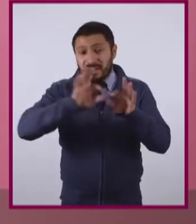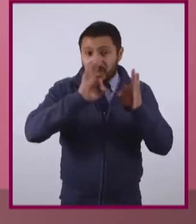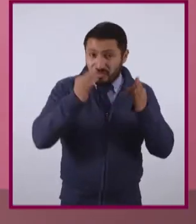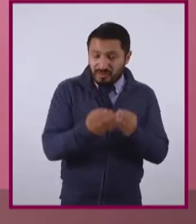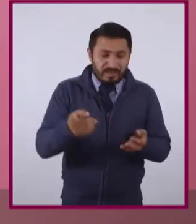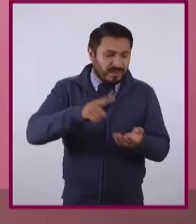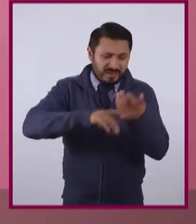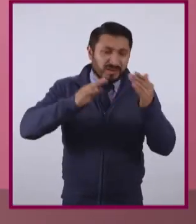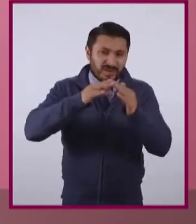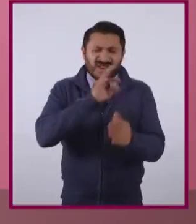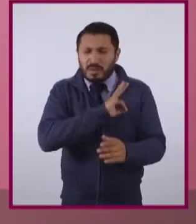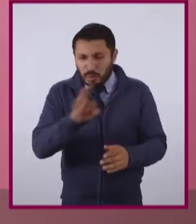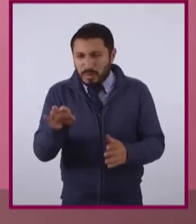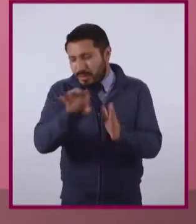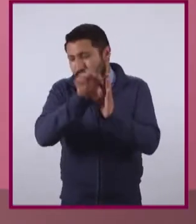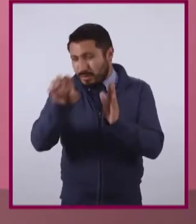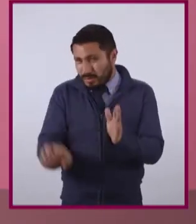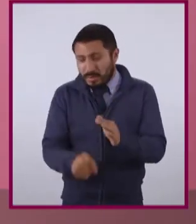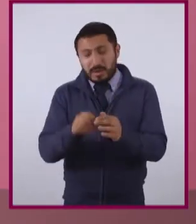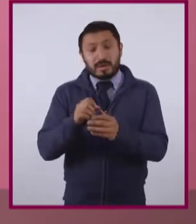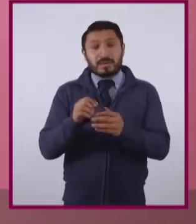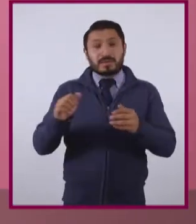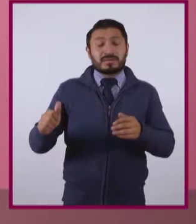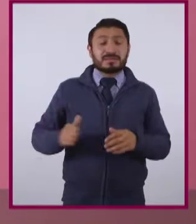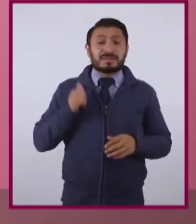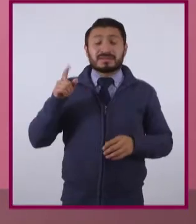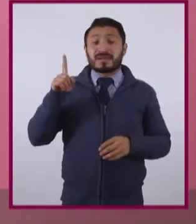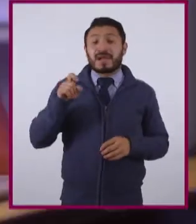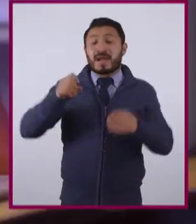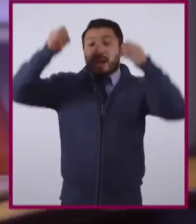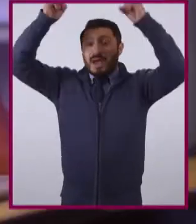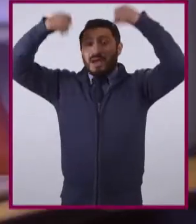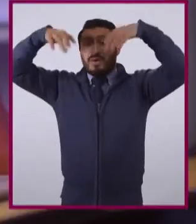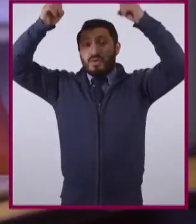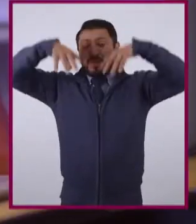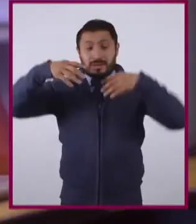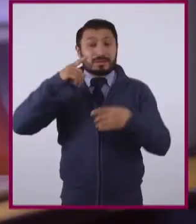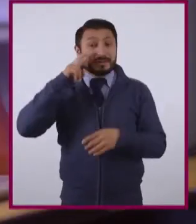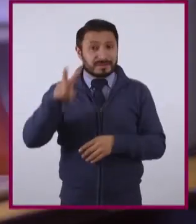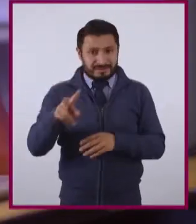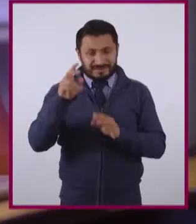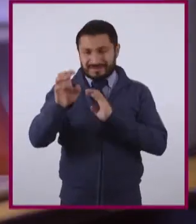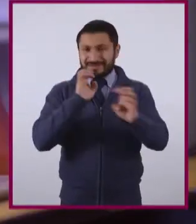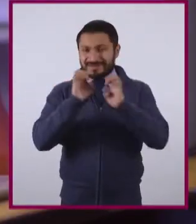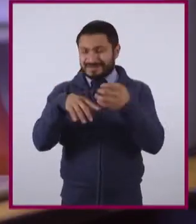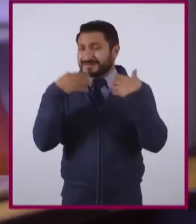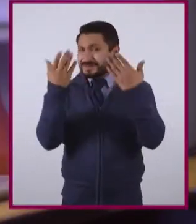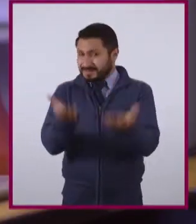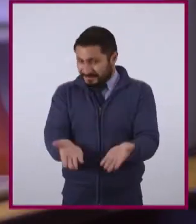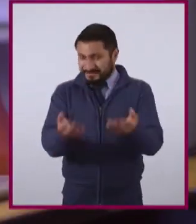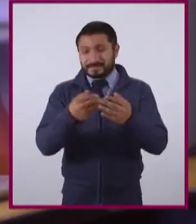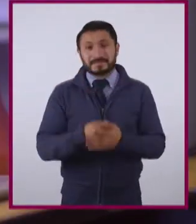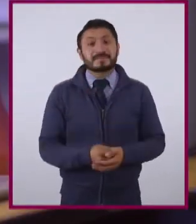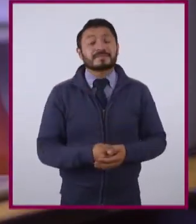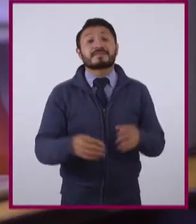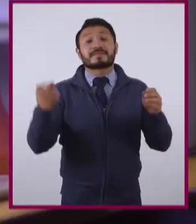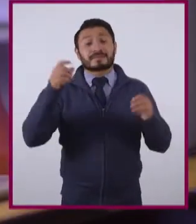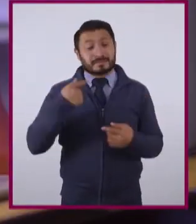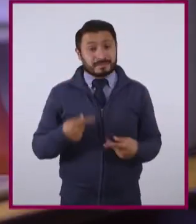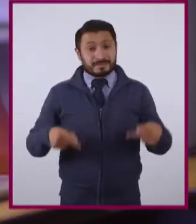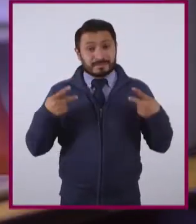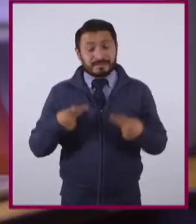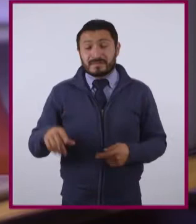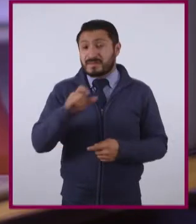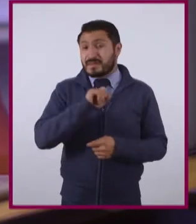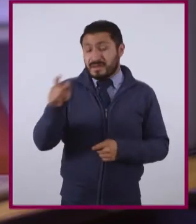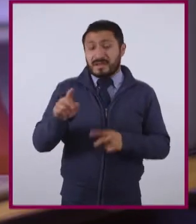en los domicilios. Por ejemplo, para aprovechar el agua de la lluvia. Veamos la siguiente entrevista en donde Nevani Vera, experto en